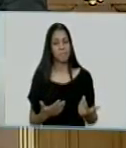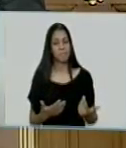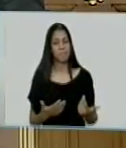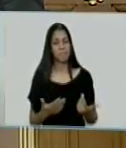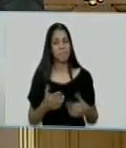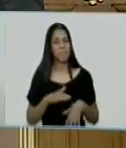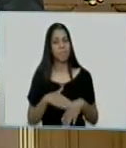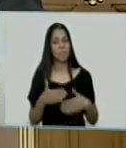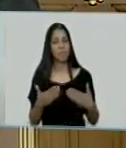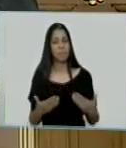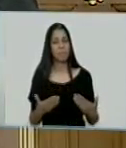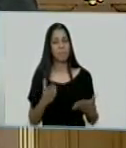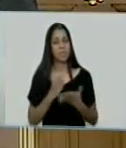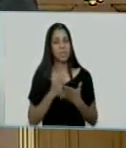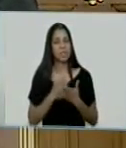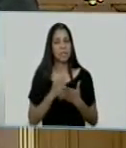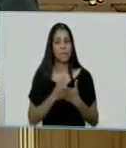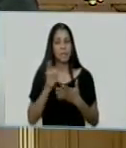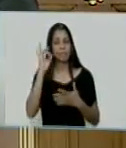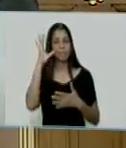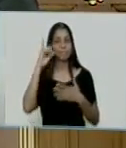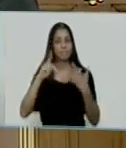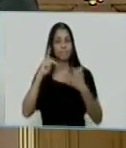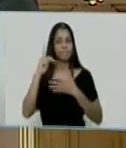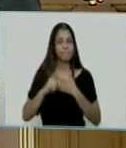Por ir siempre por el atajo,